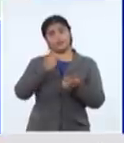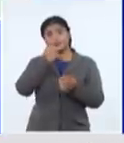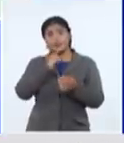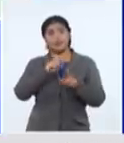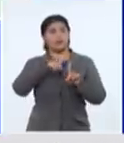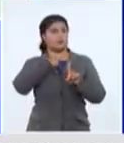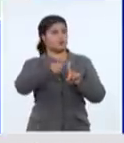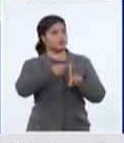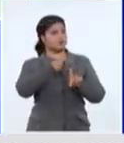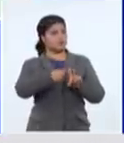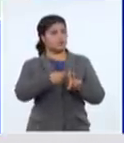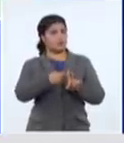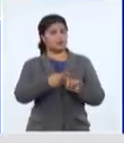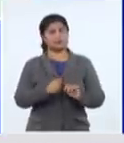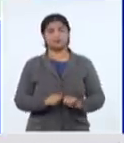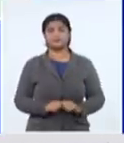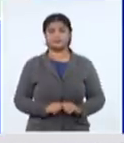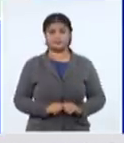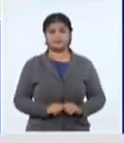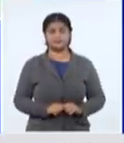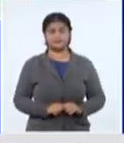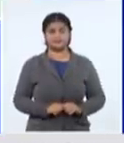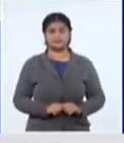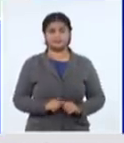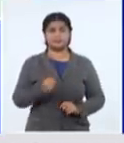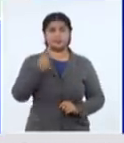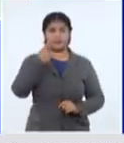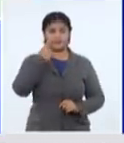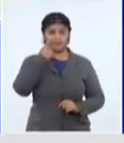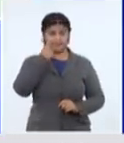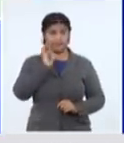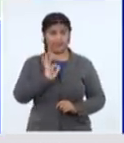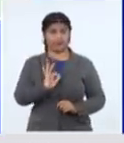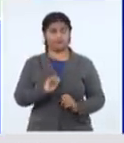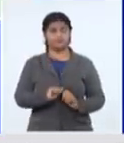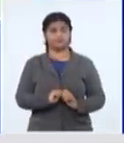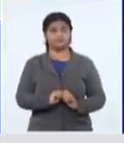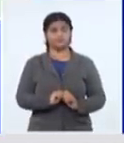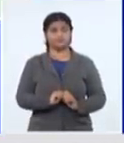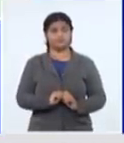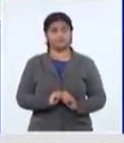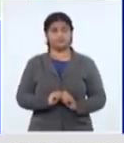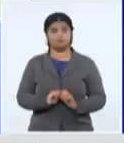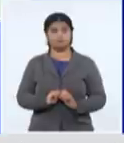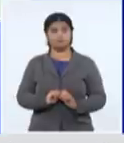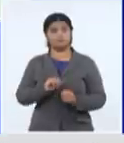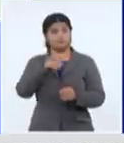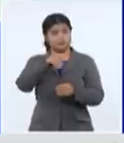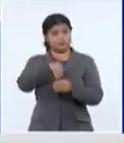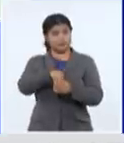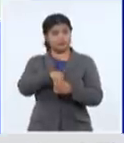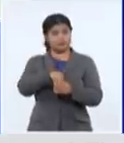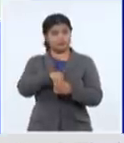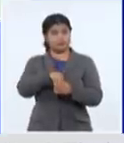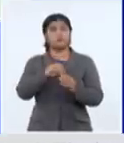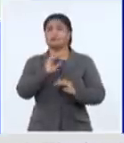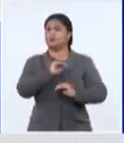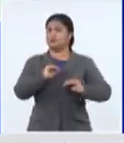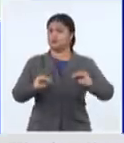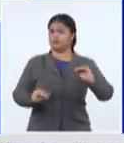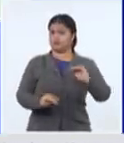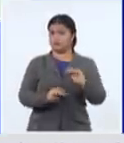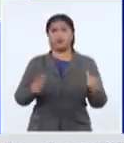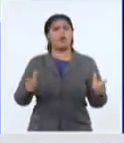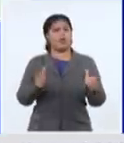más elevadas se ven ahí, se puede apreciar que son incluso tasas muy inferiores a las que